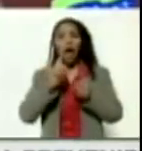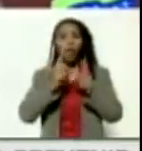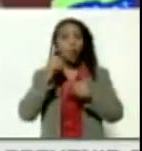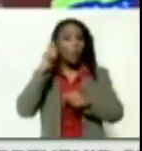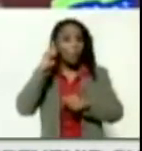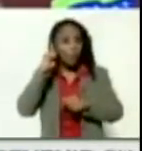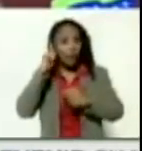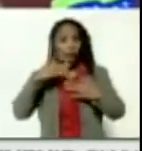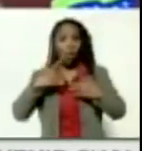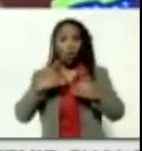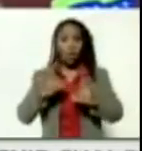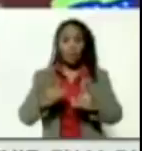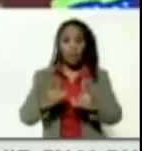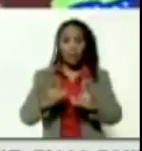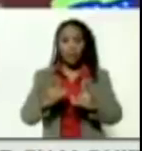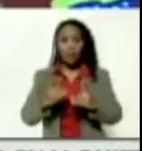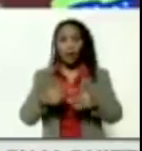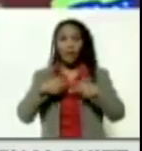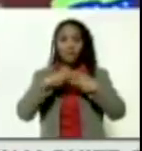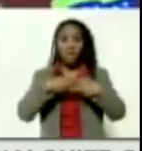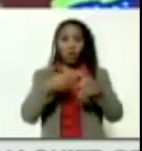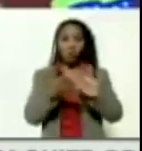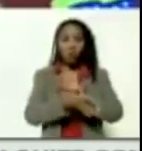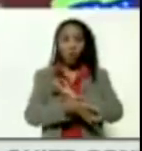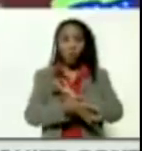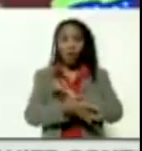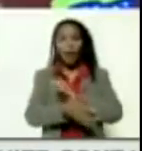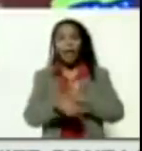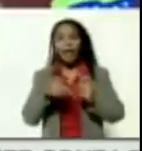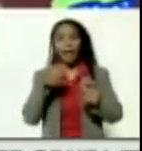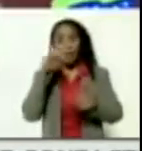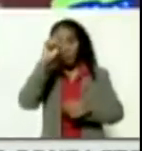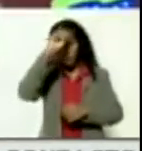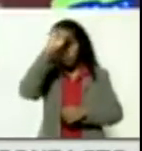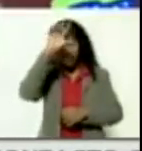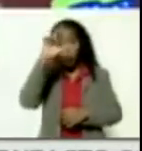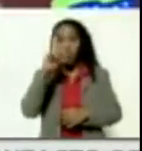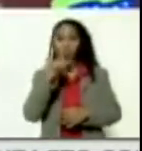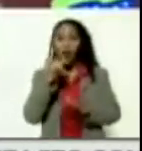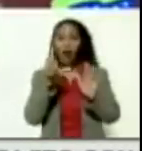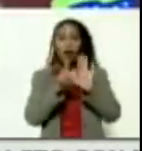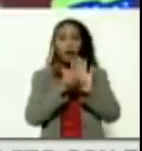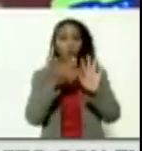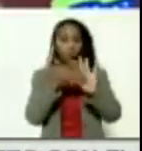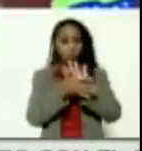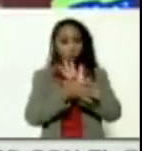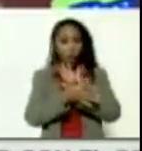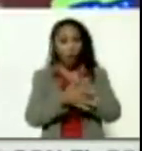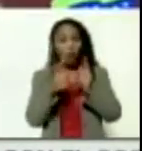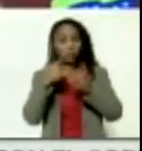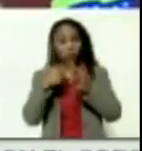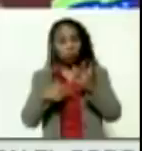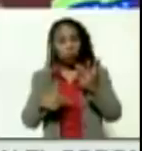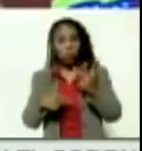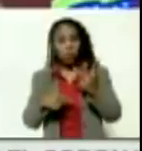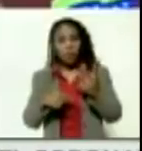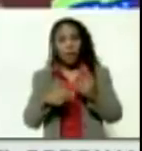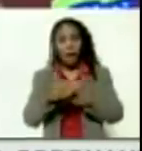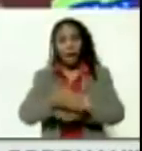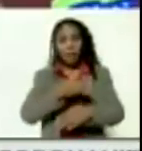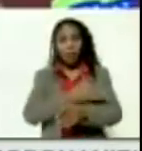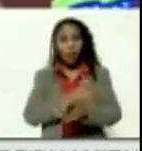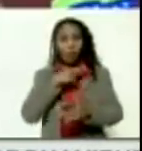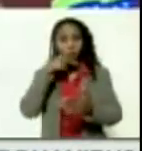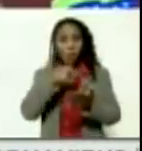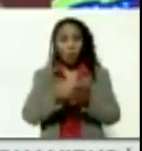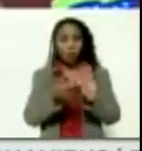y adolescentes, contrabando y minería ilegal, entre otros delitos. Aunado a lo anterior, perjudican